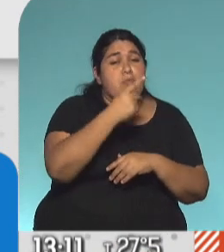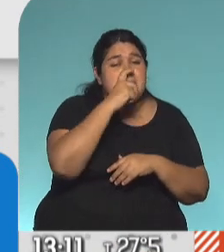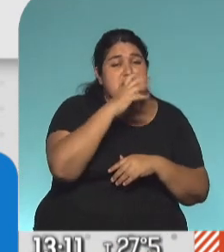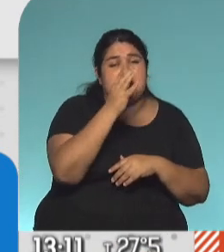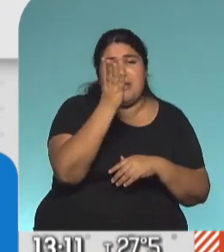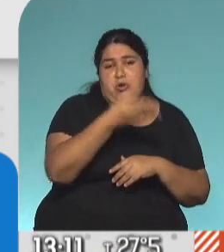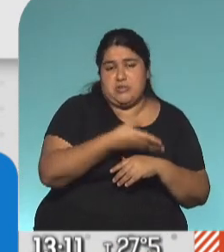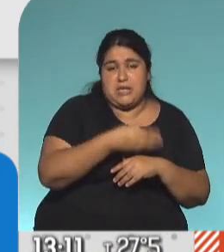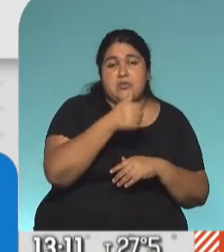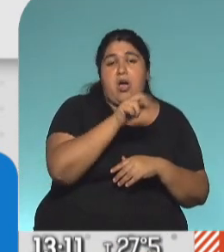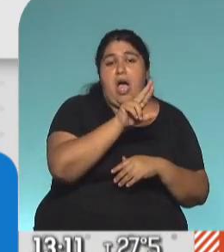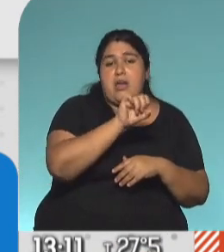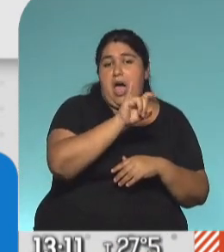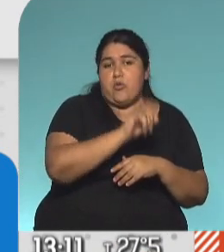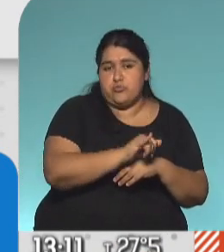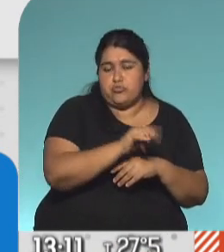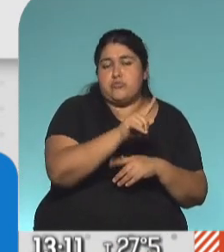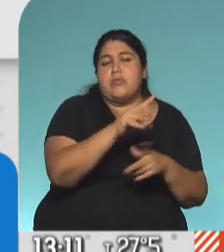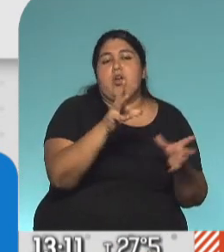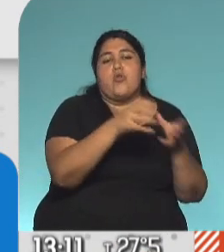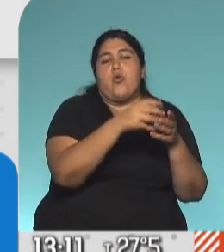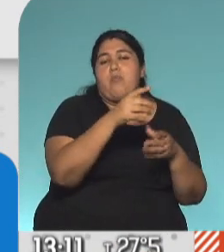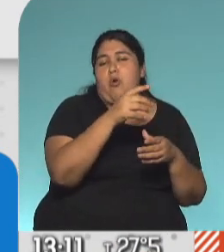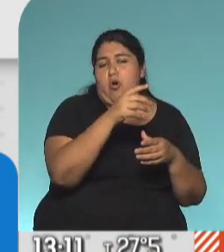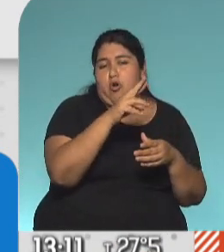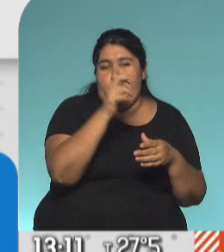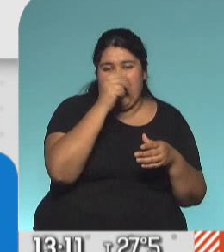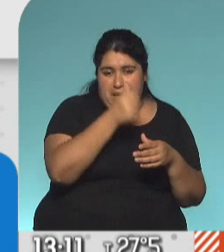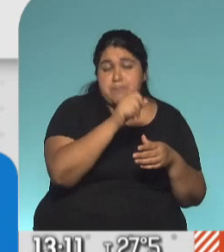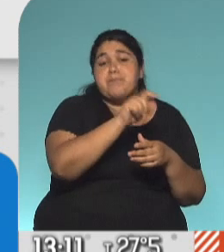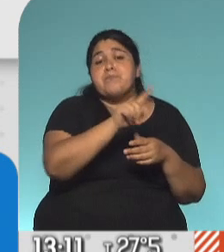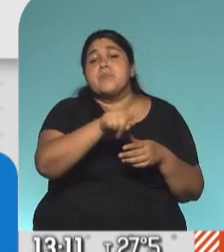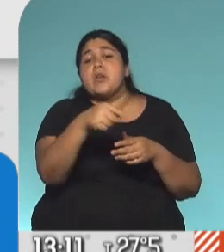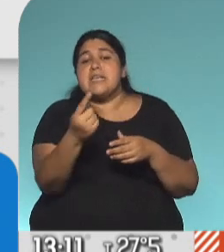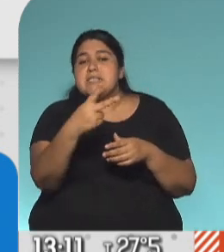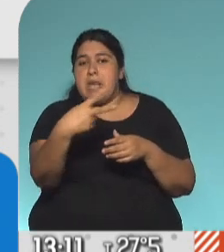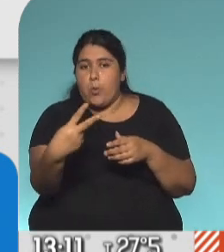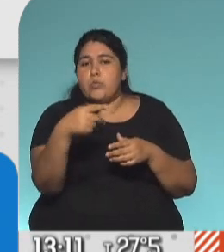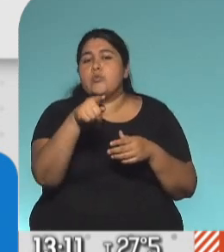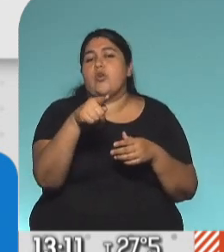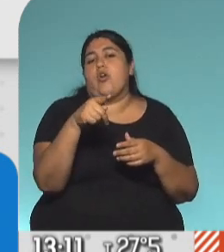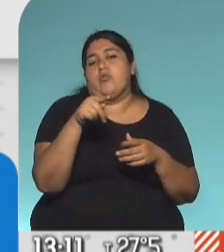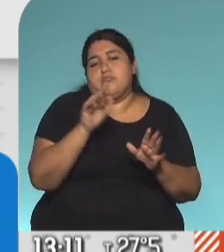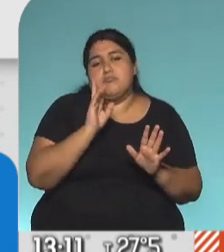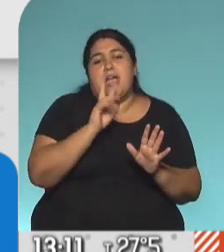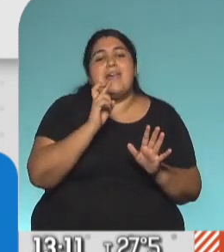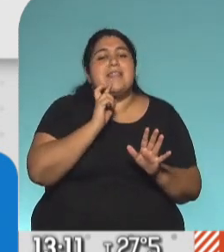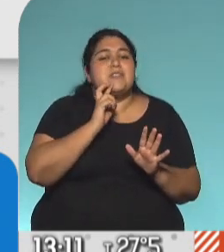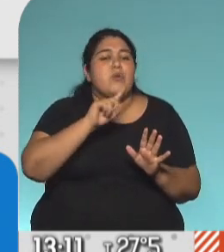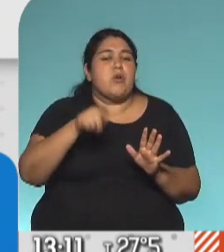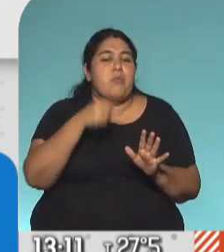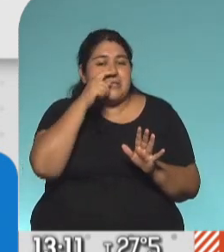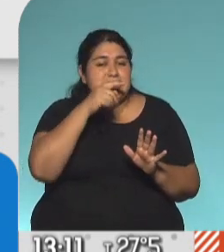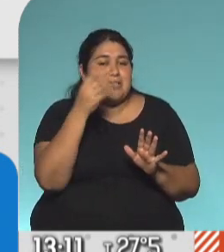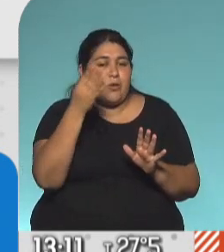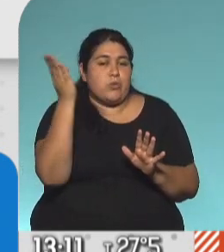32.7% para Andrés Arauz, el candidato de Rafael Correa. En segundo lugar, hasta el momento lo tenemos a Guillermo Lasso con